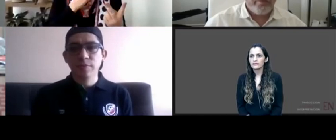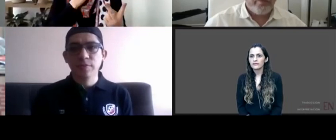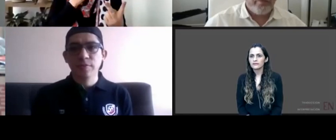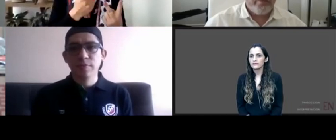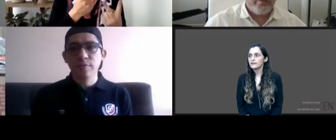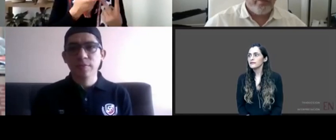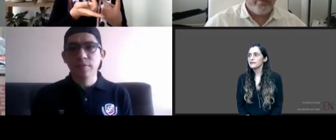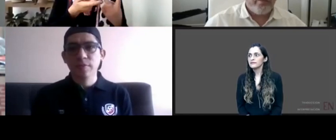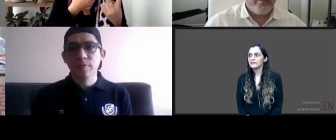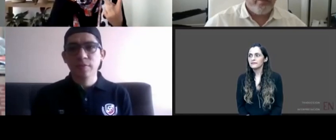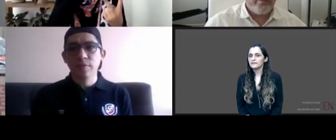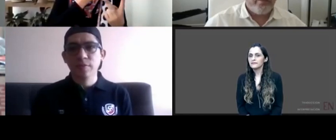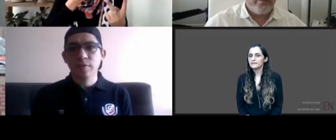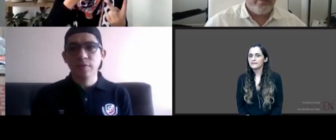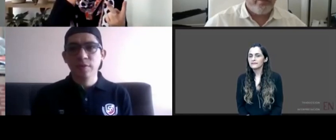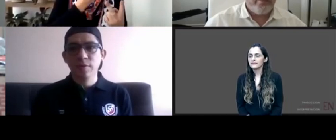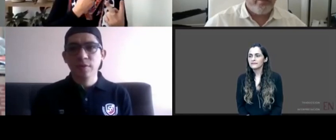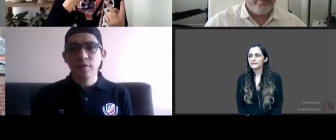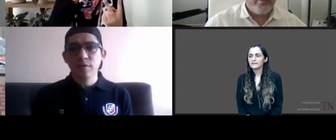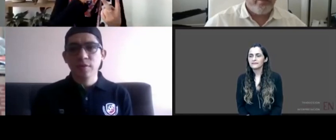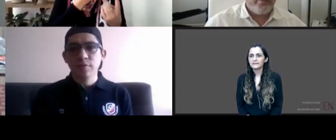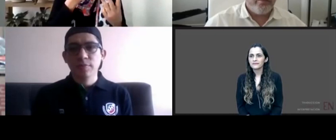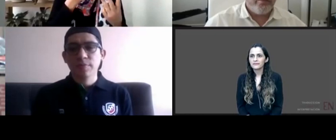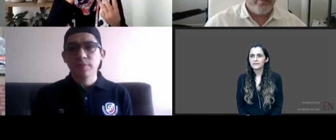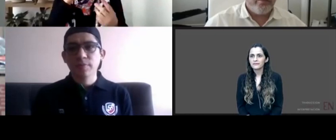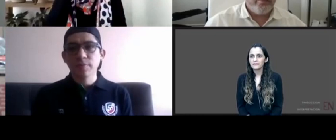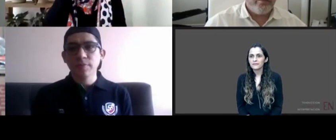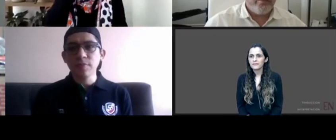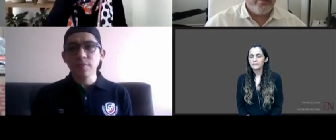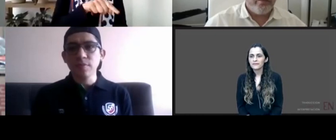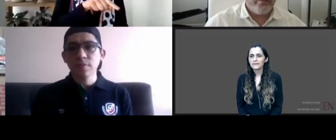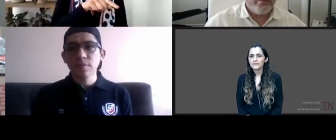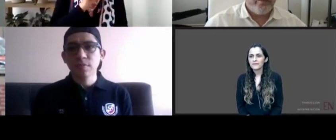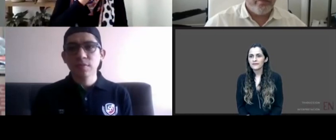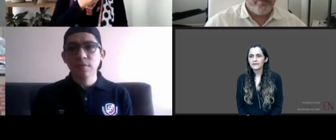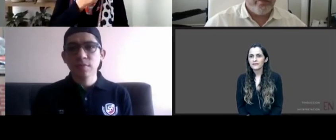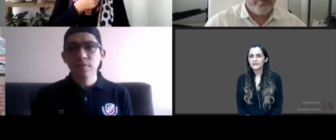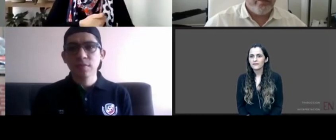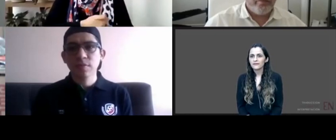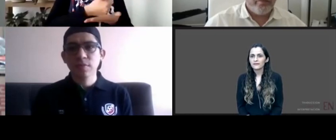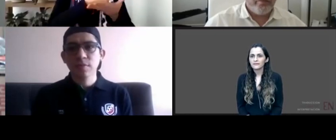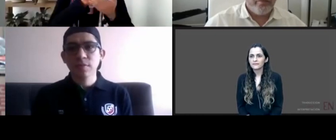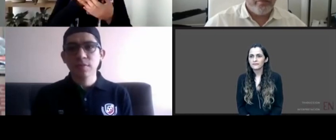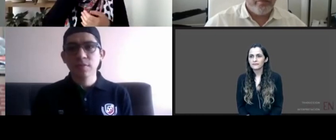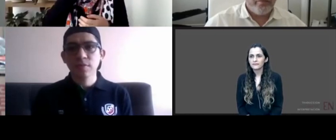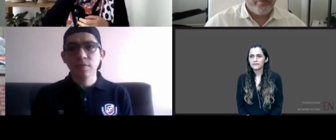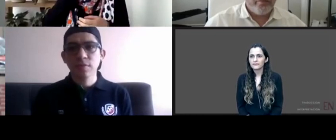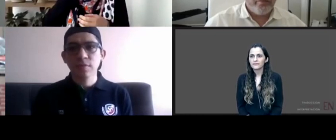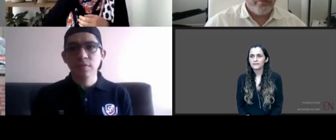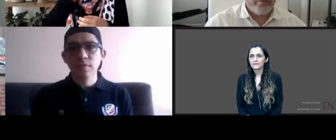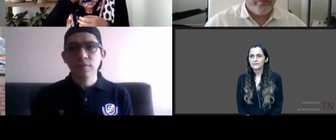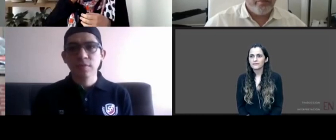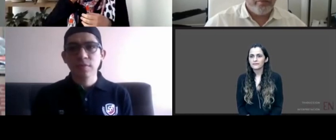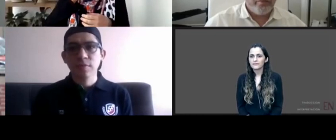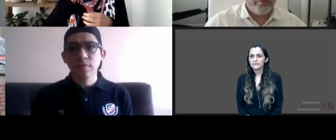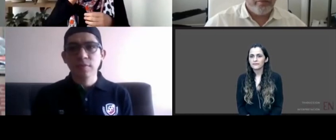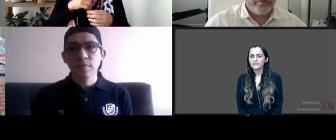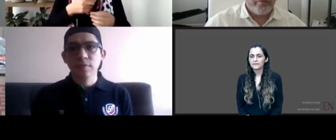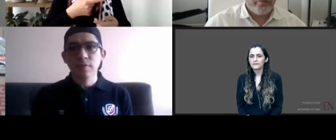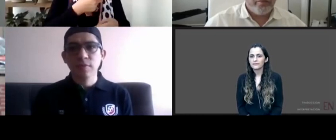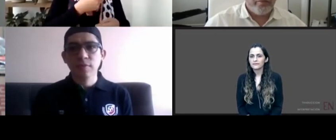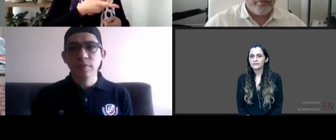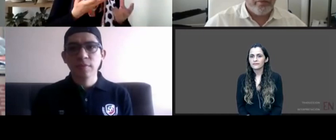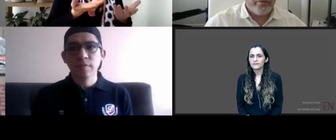acerca esta situación, se les da la información de que es mejor pues, la rehabilitación,